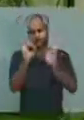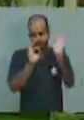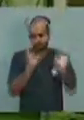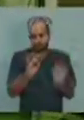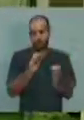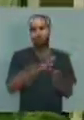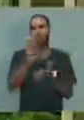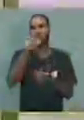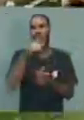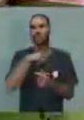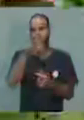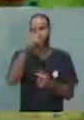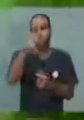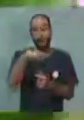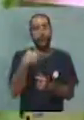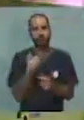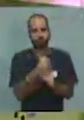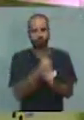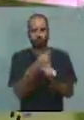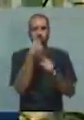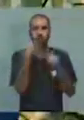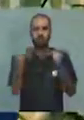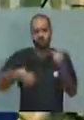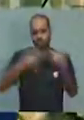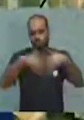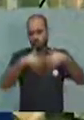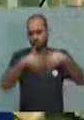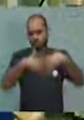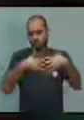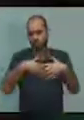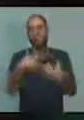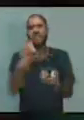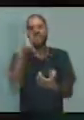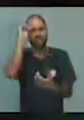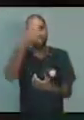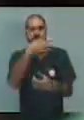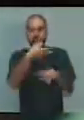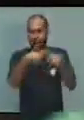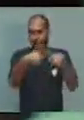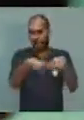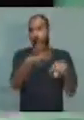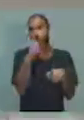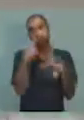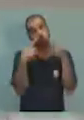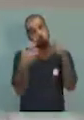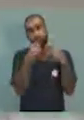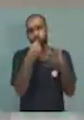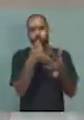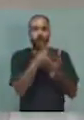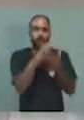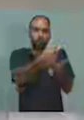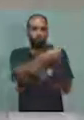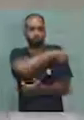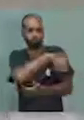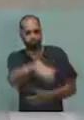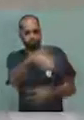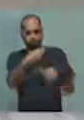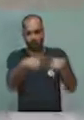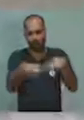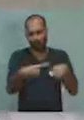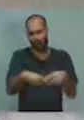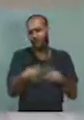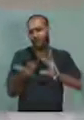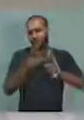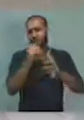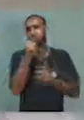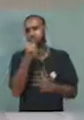al desarrollo de fármacos. Una parte que a mí me interesa porque es muy aplicable y muy útil a la sociedad. Es un tipo de pago que se le puede hacer de vuelta